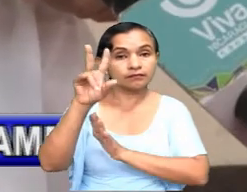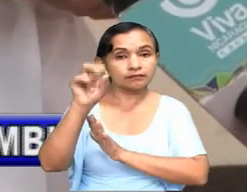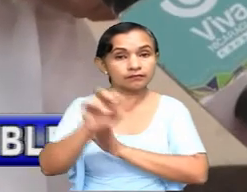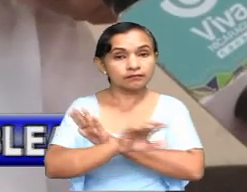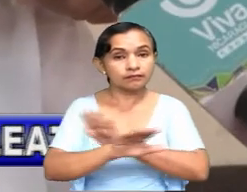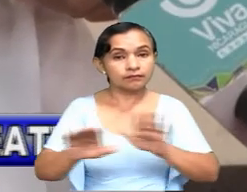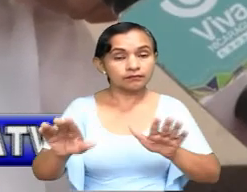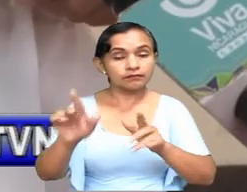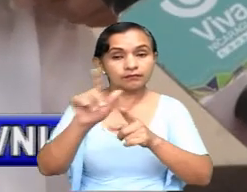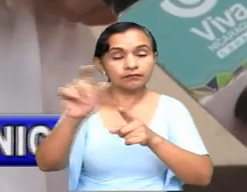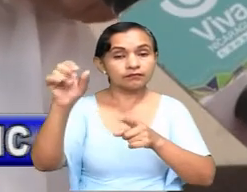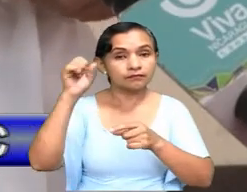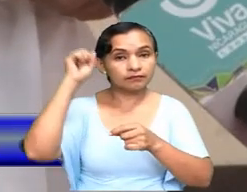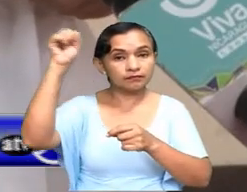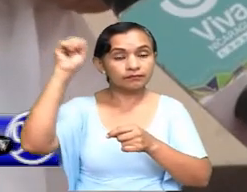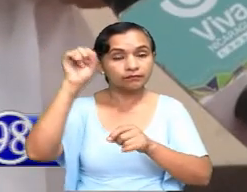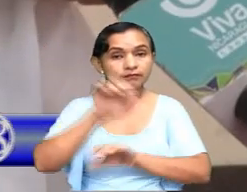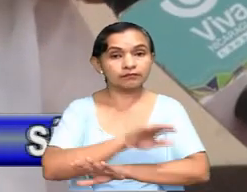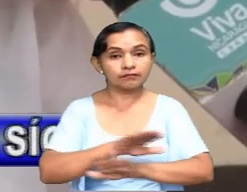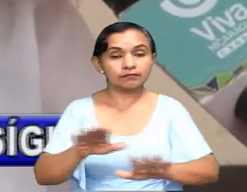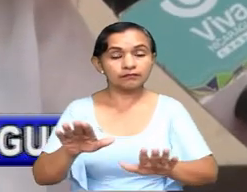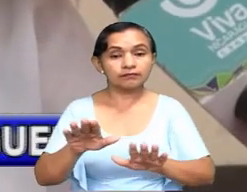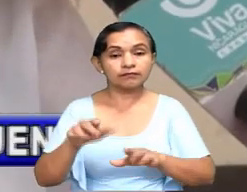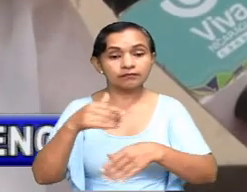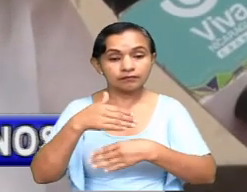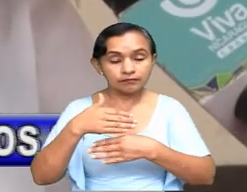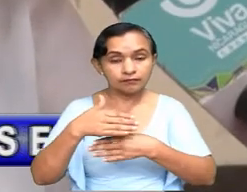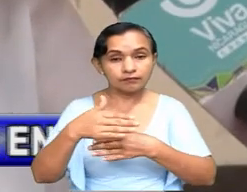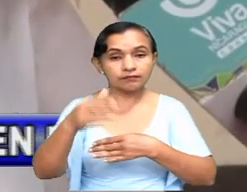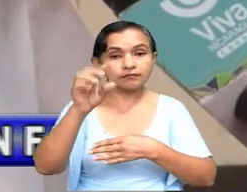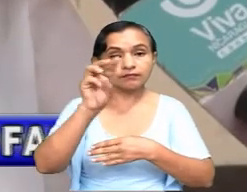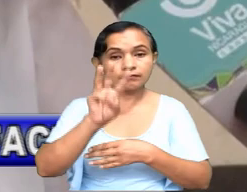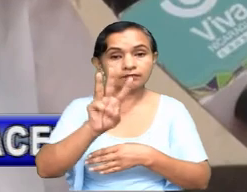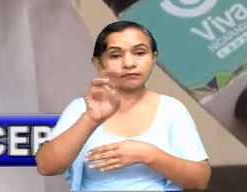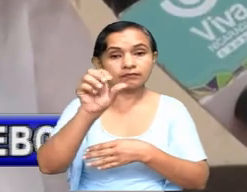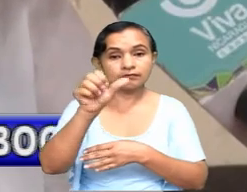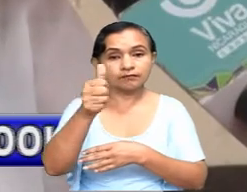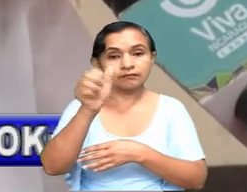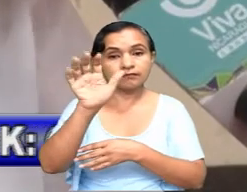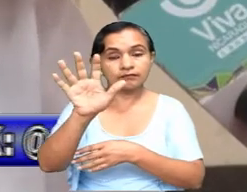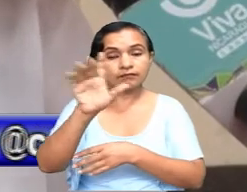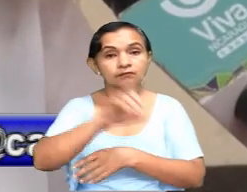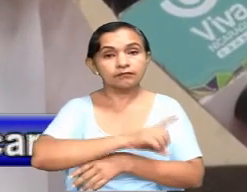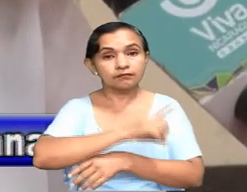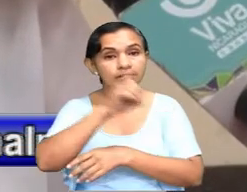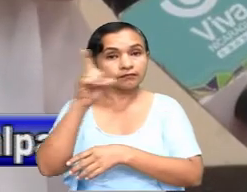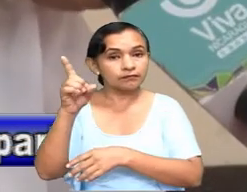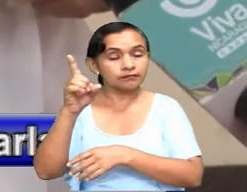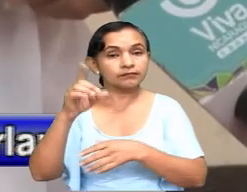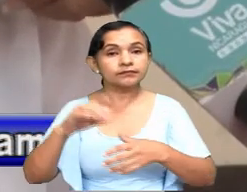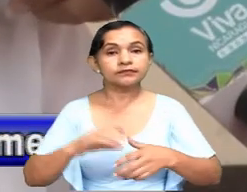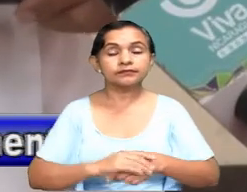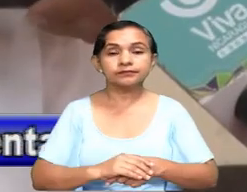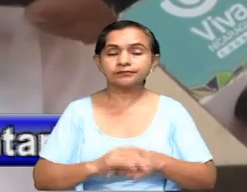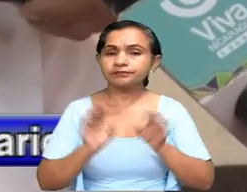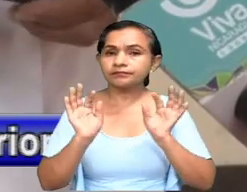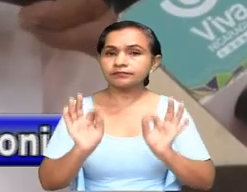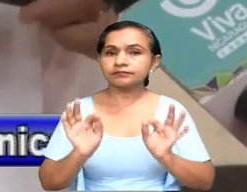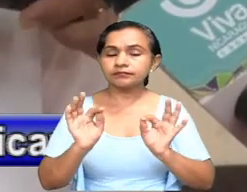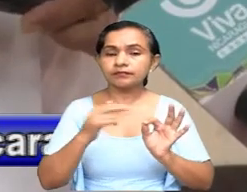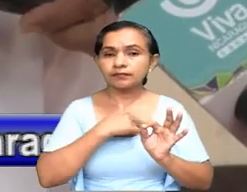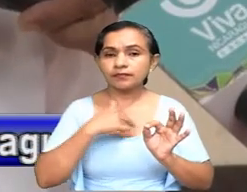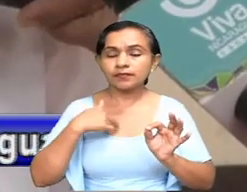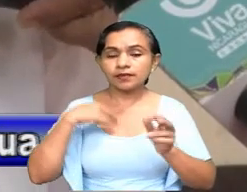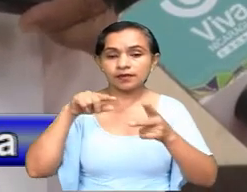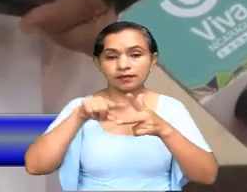en el mes de julio. Tiene un plazo de ejecución de 365 días. Si bien es cierto, hemos dado